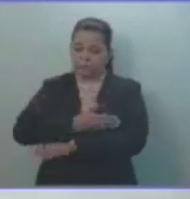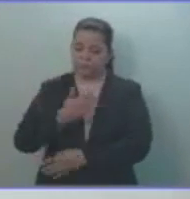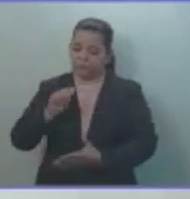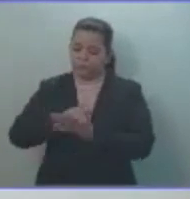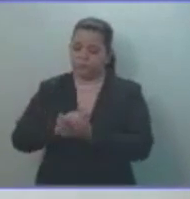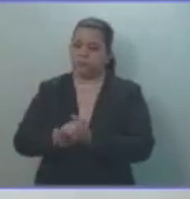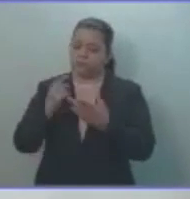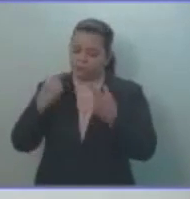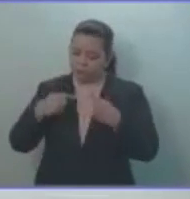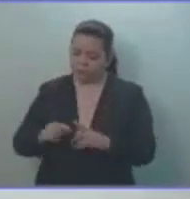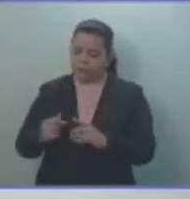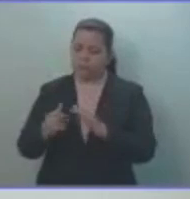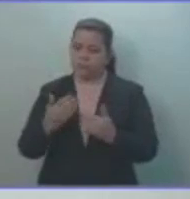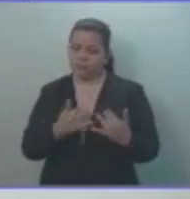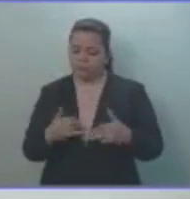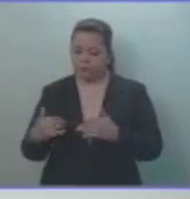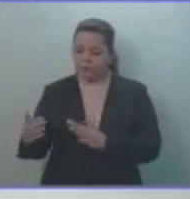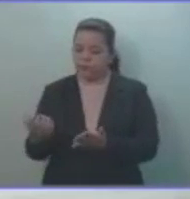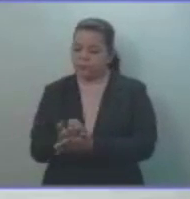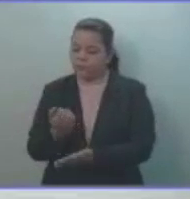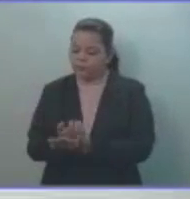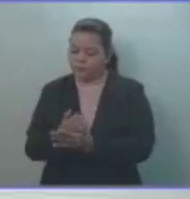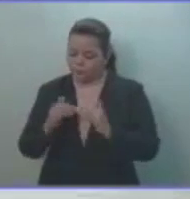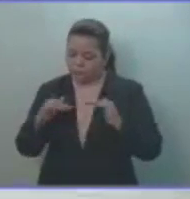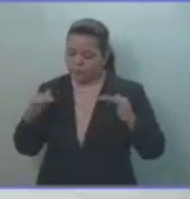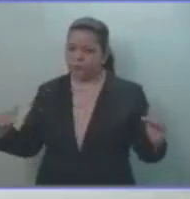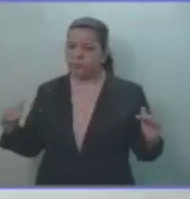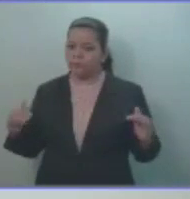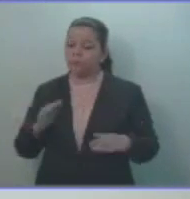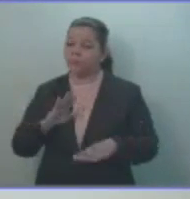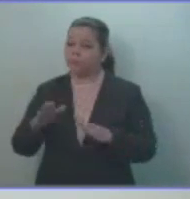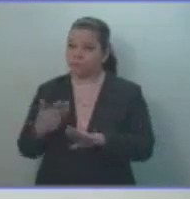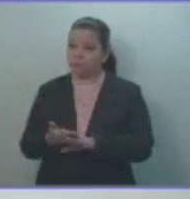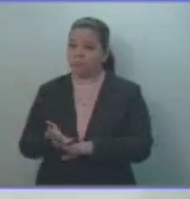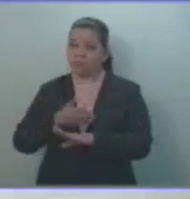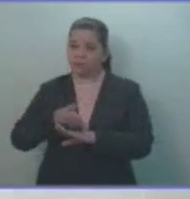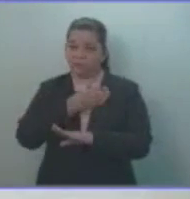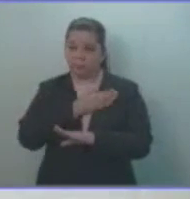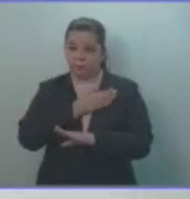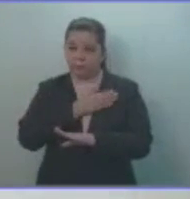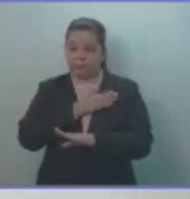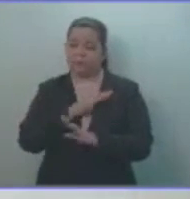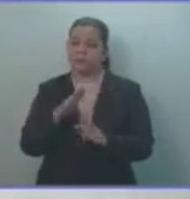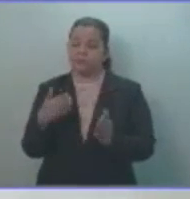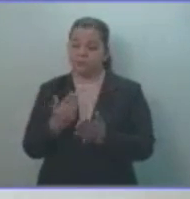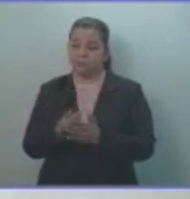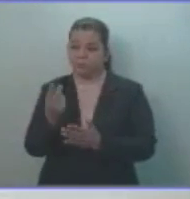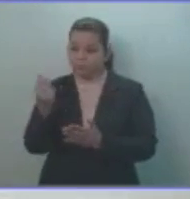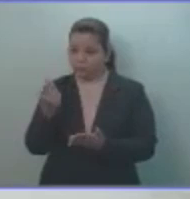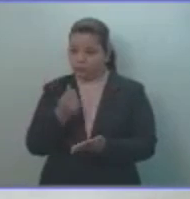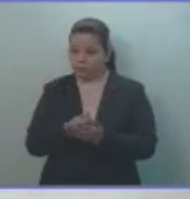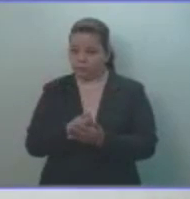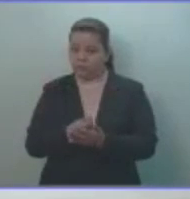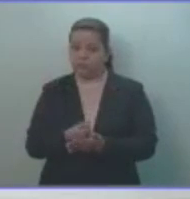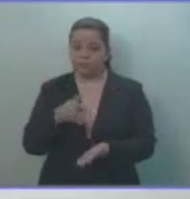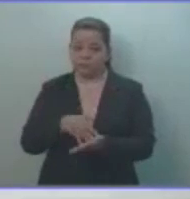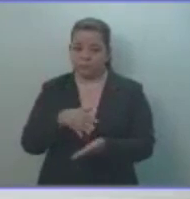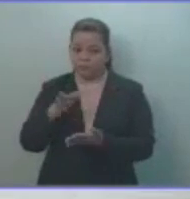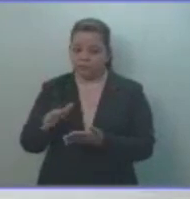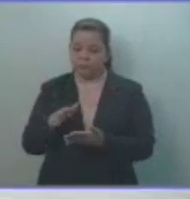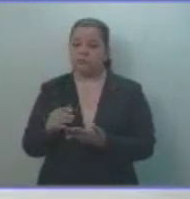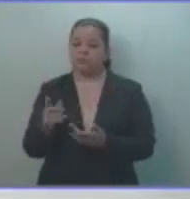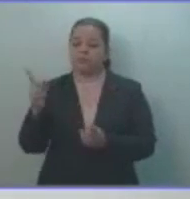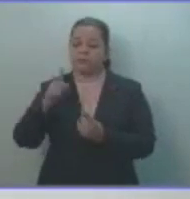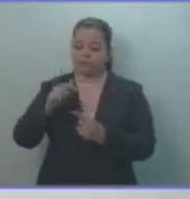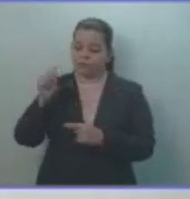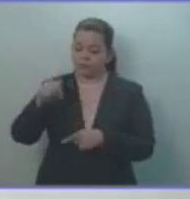la dinamización de la economía. Aunado al anterior, la inversión, el sector público es a la